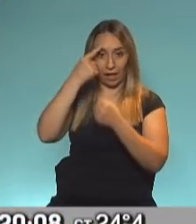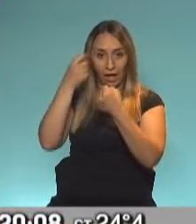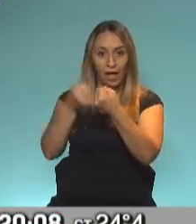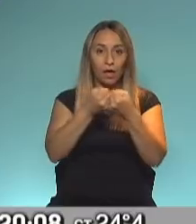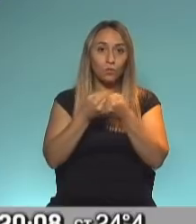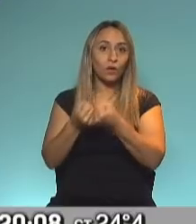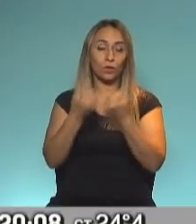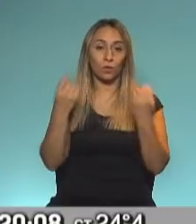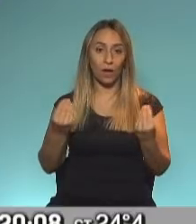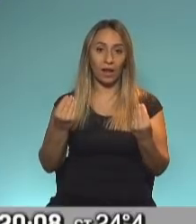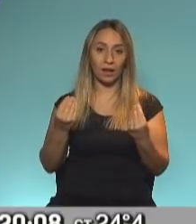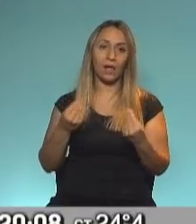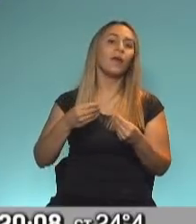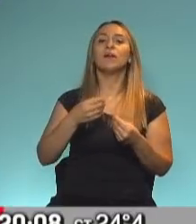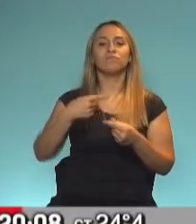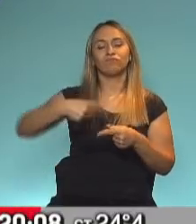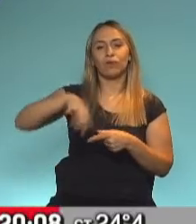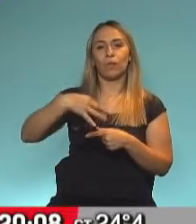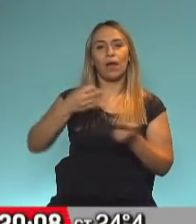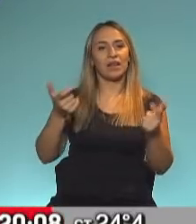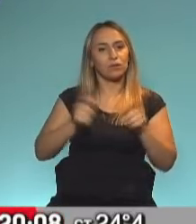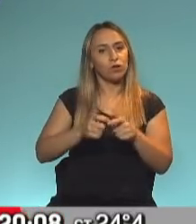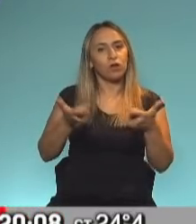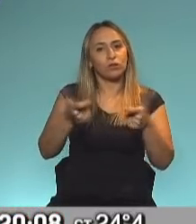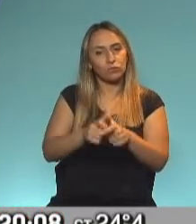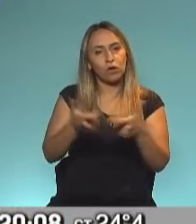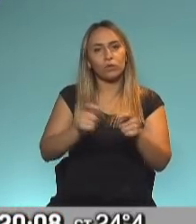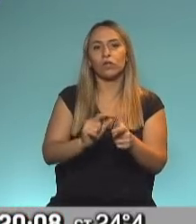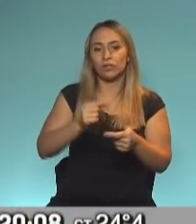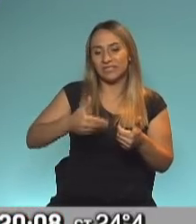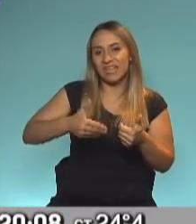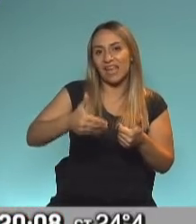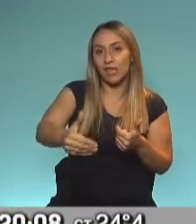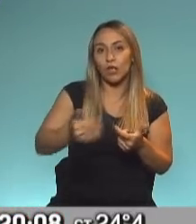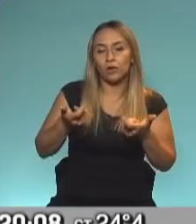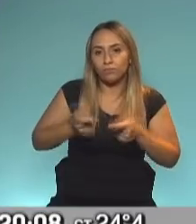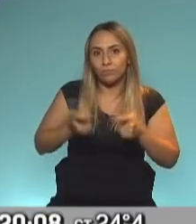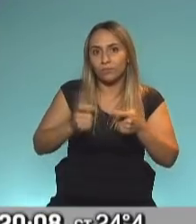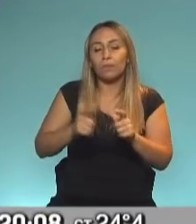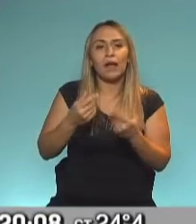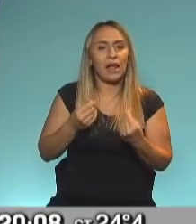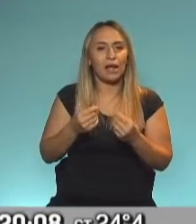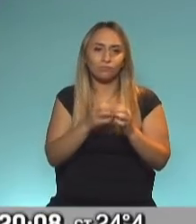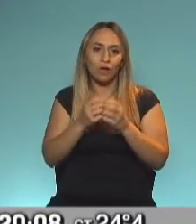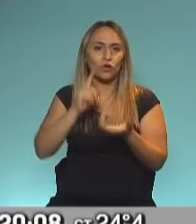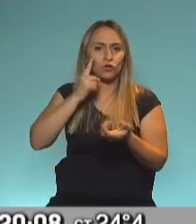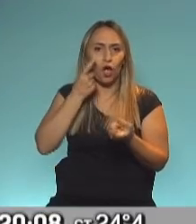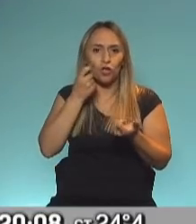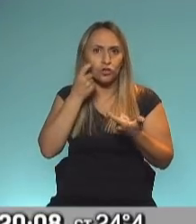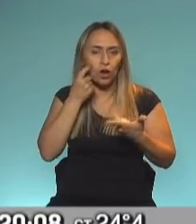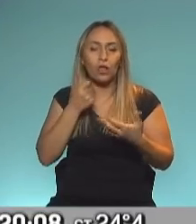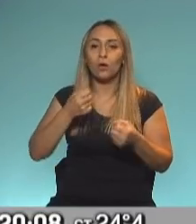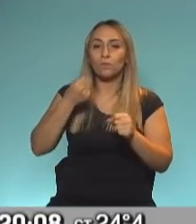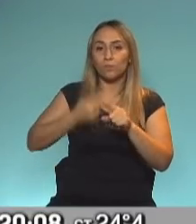en encontrarse periódicamente, en hacer reuniones periódicas para ir testeando, si se quiere, día a día,